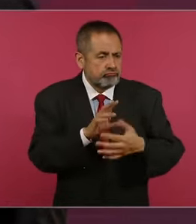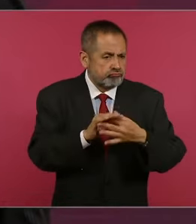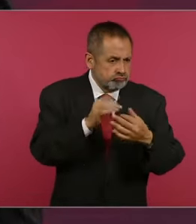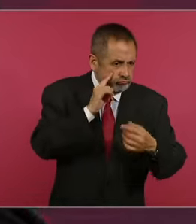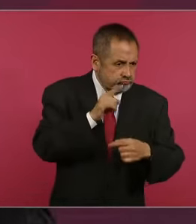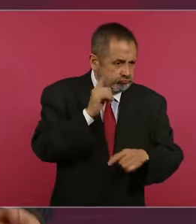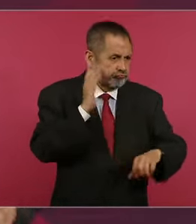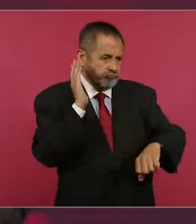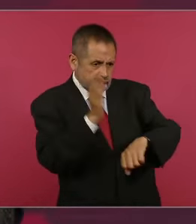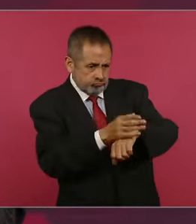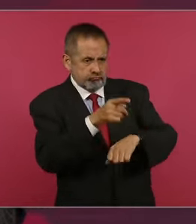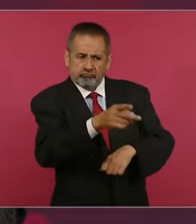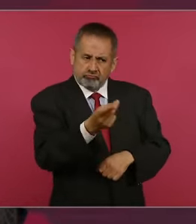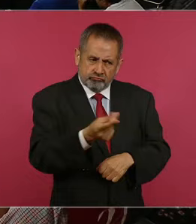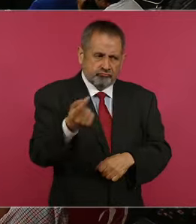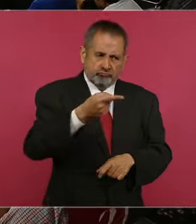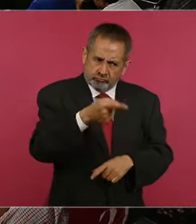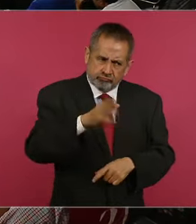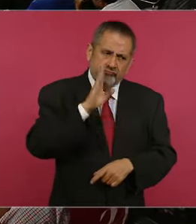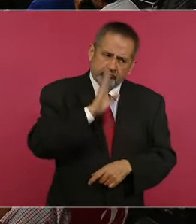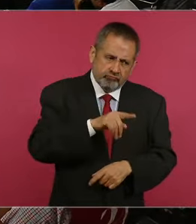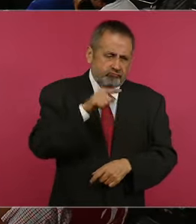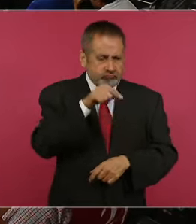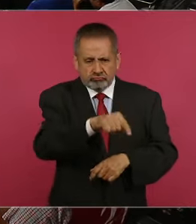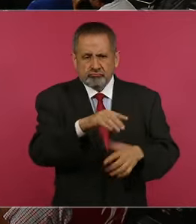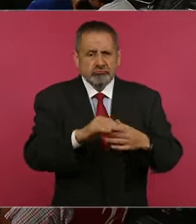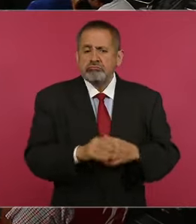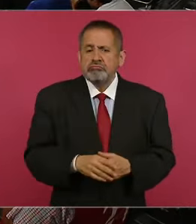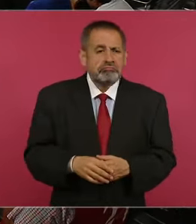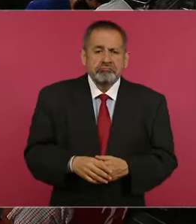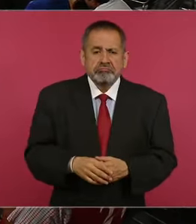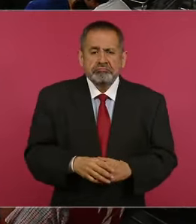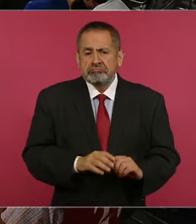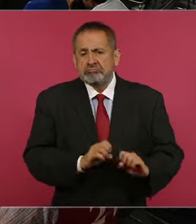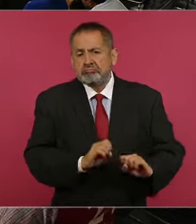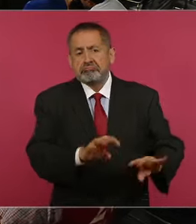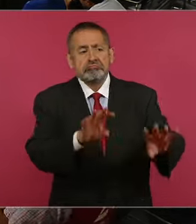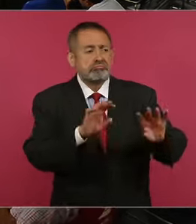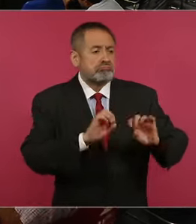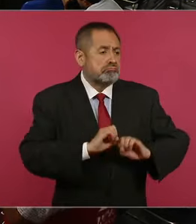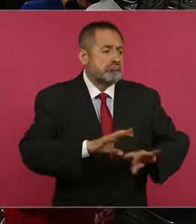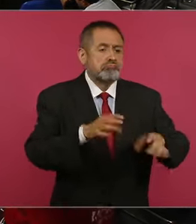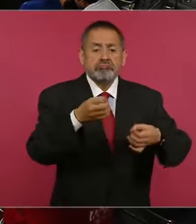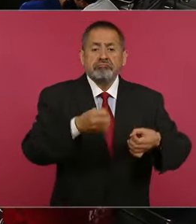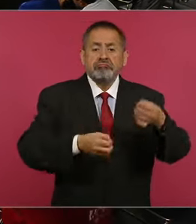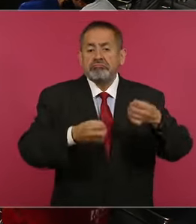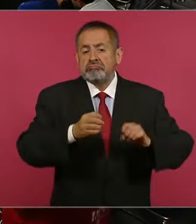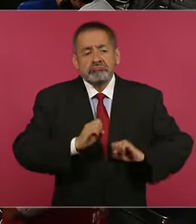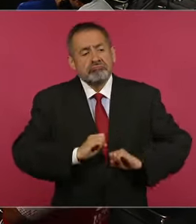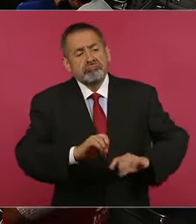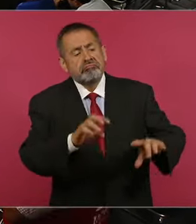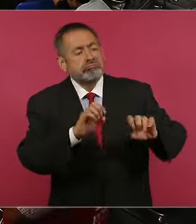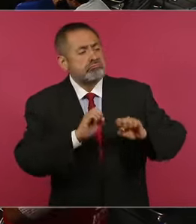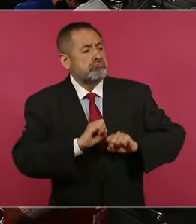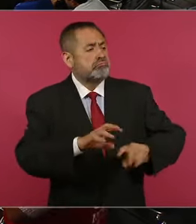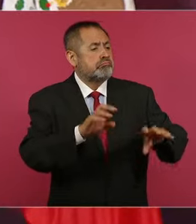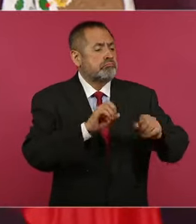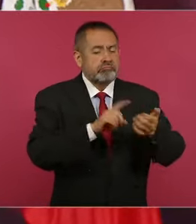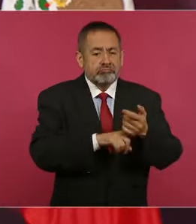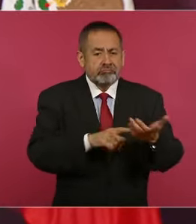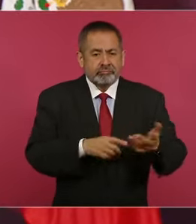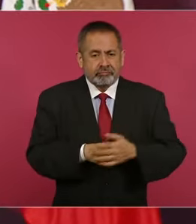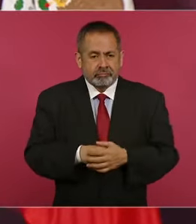despide, se sanciona, mucho menos se abre un juicio en contra de un